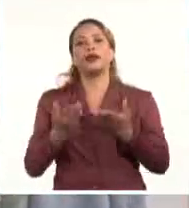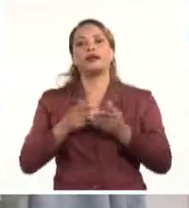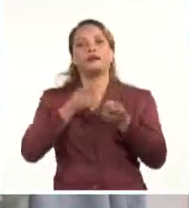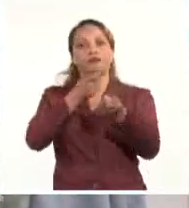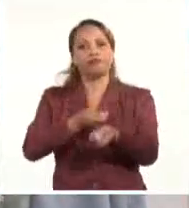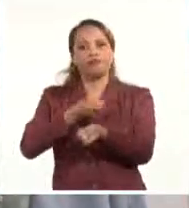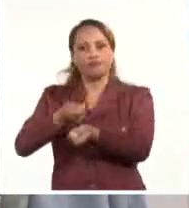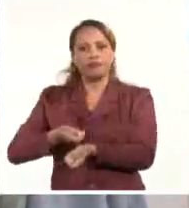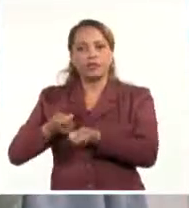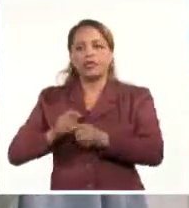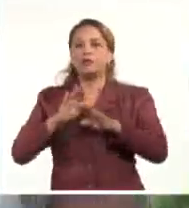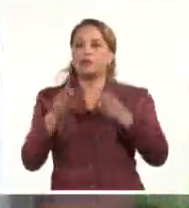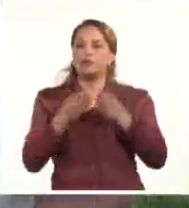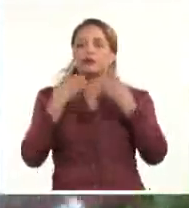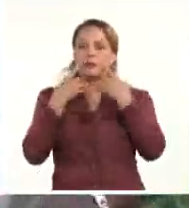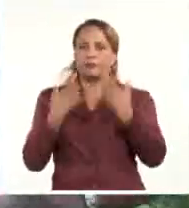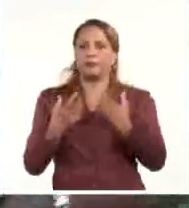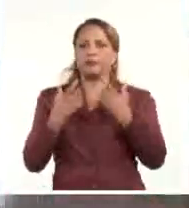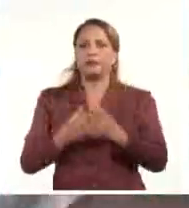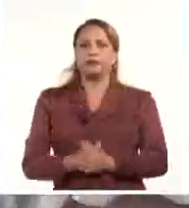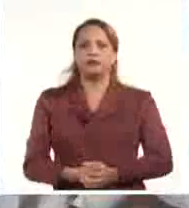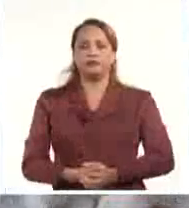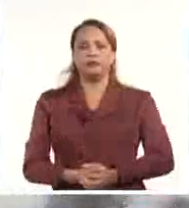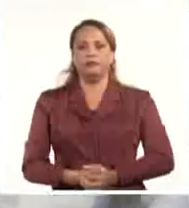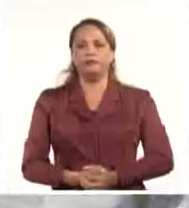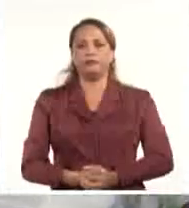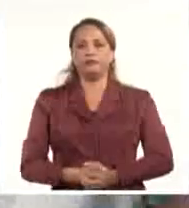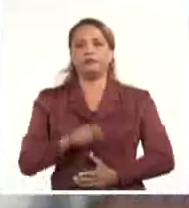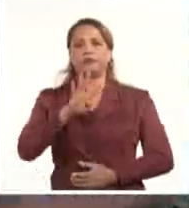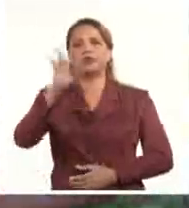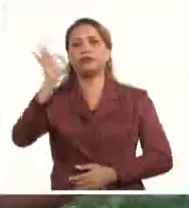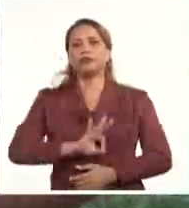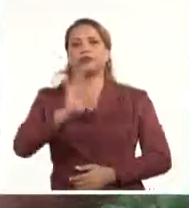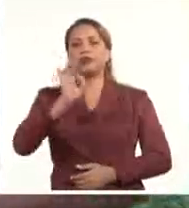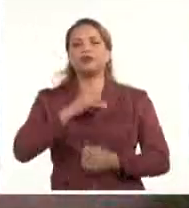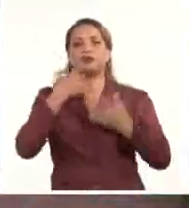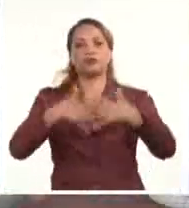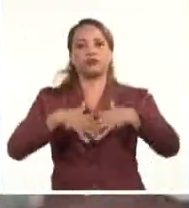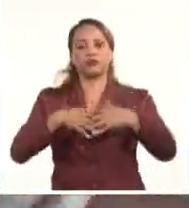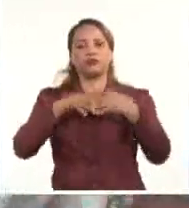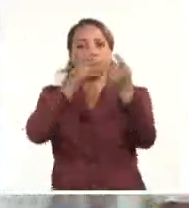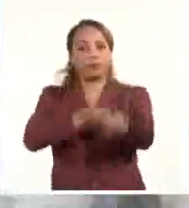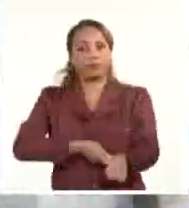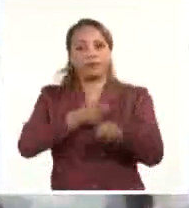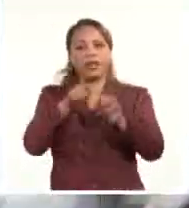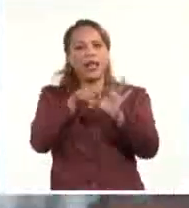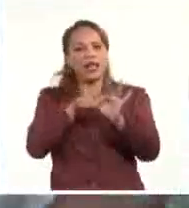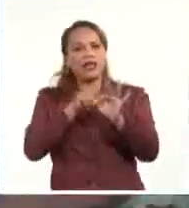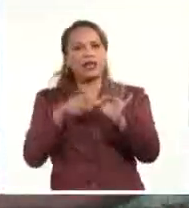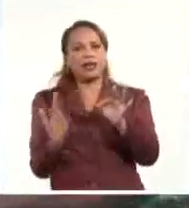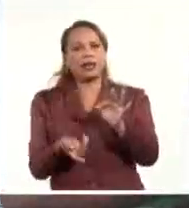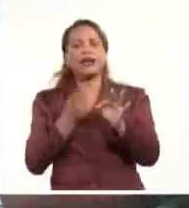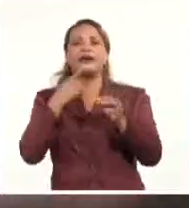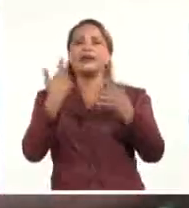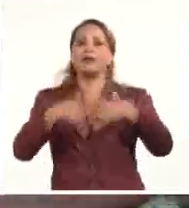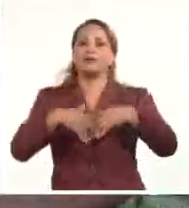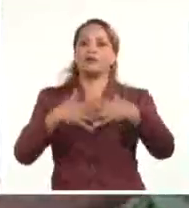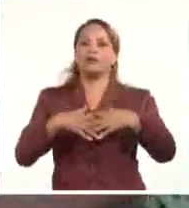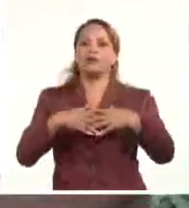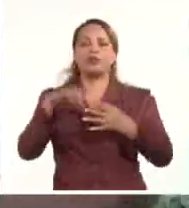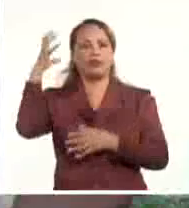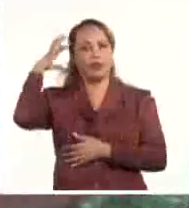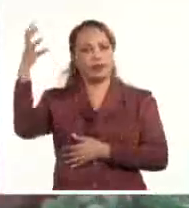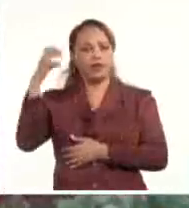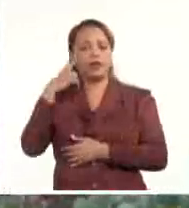periodo es significativo. Apenas el 4% de la producción agrícola en la Isla de la Juventud es aportado por la empresa estatal. El